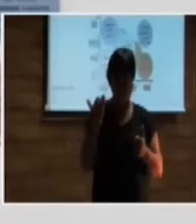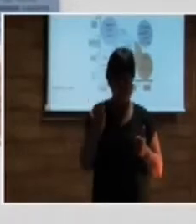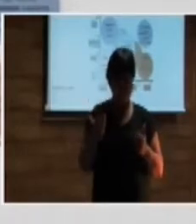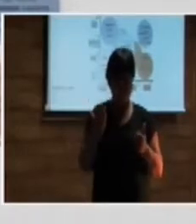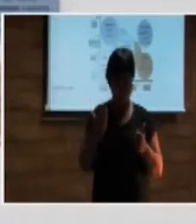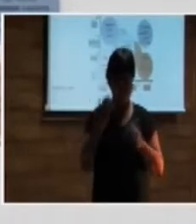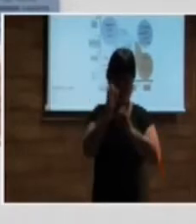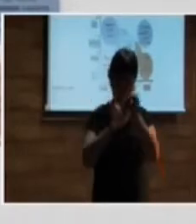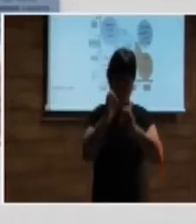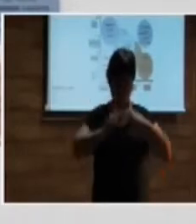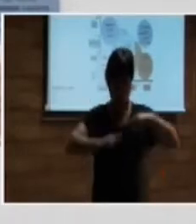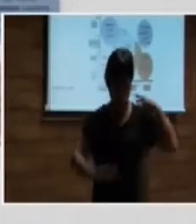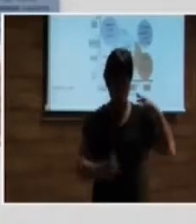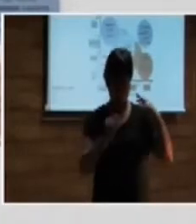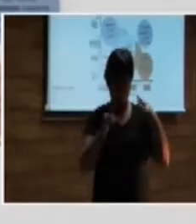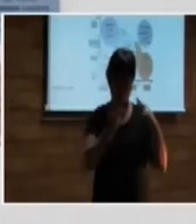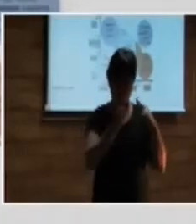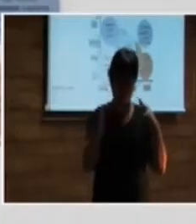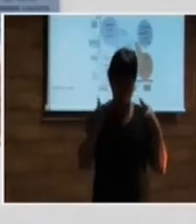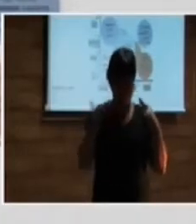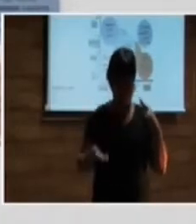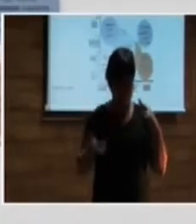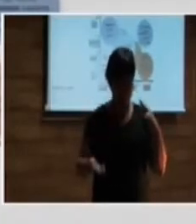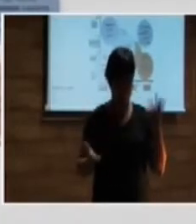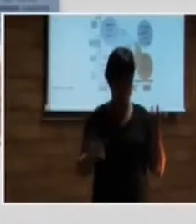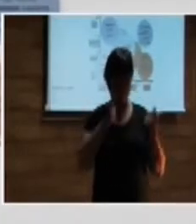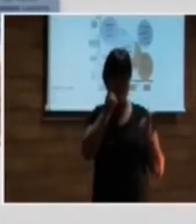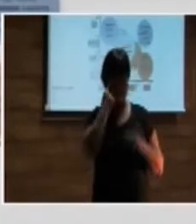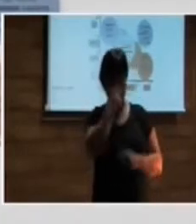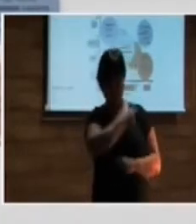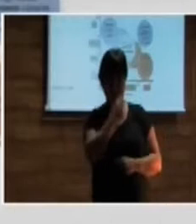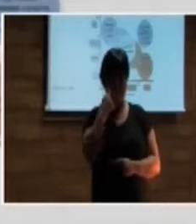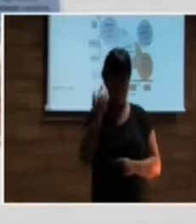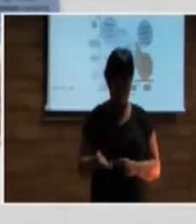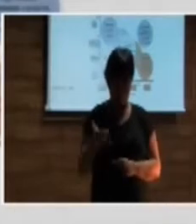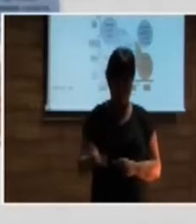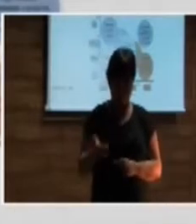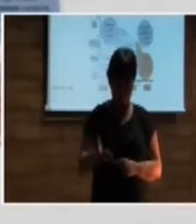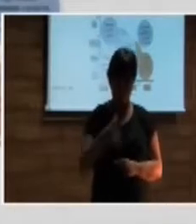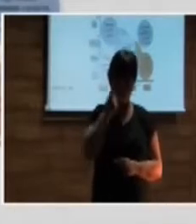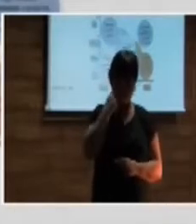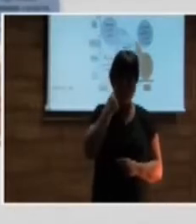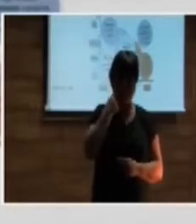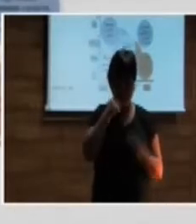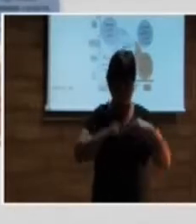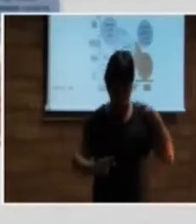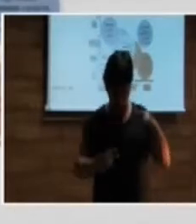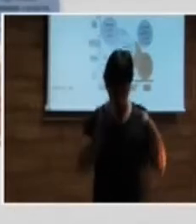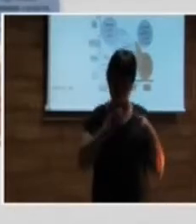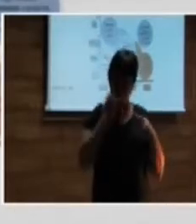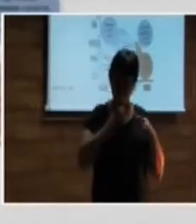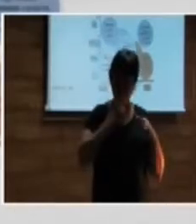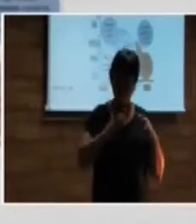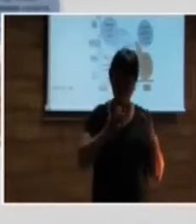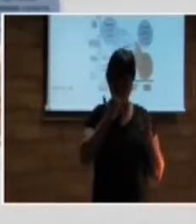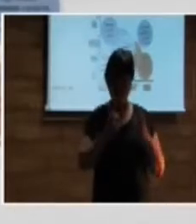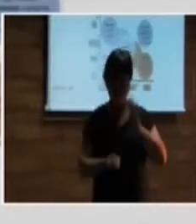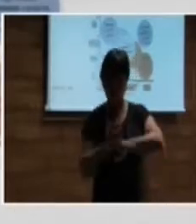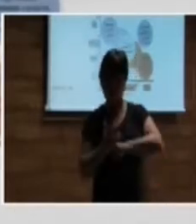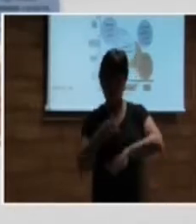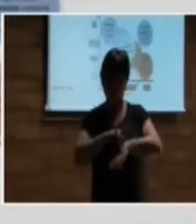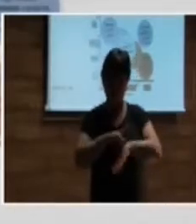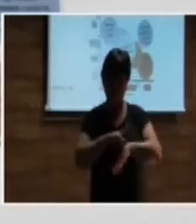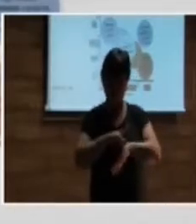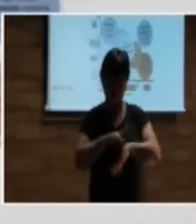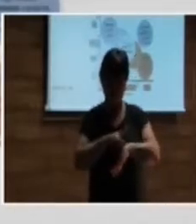acá lo siguiente. Esta curva es muy interesante porque muestra genes muy raros que cuando se presentan la enfermedad existe con